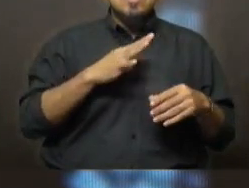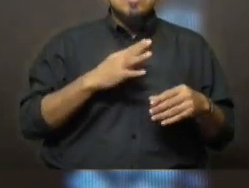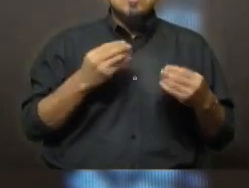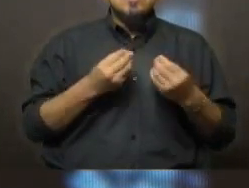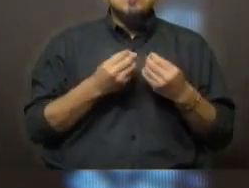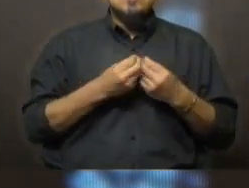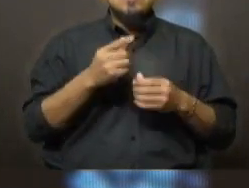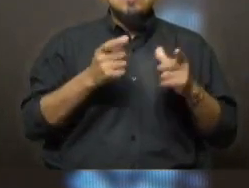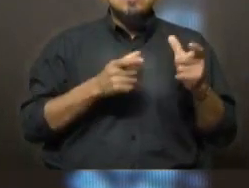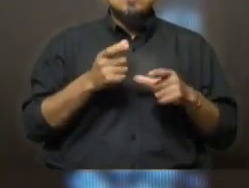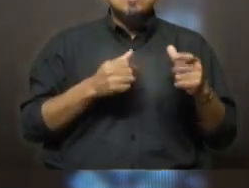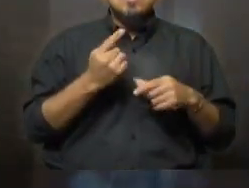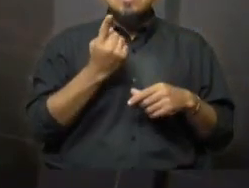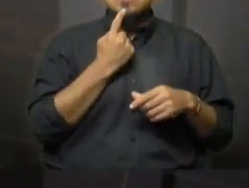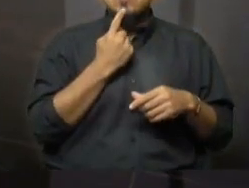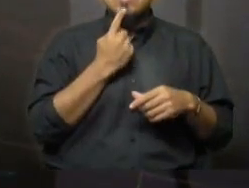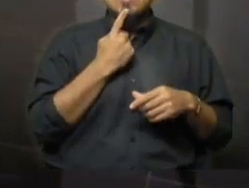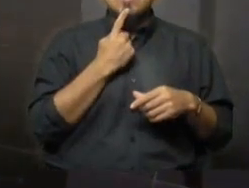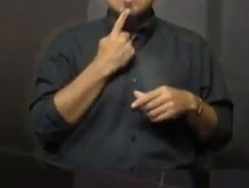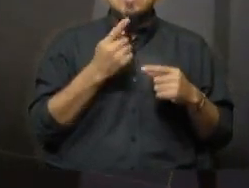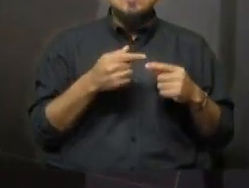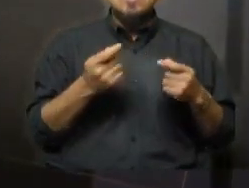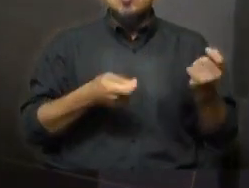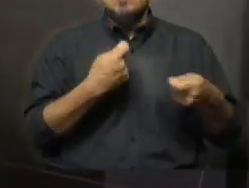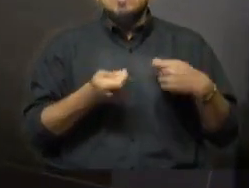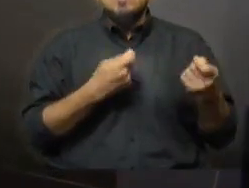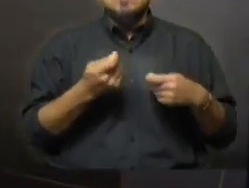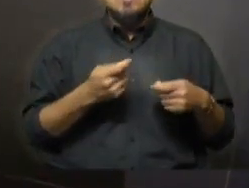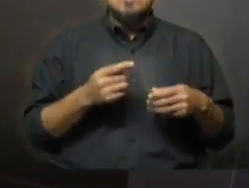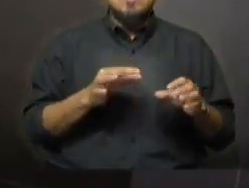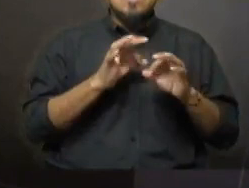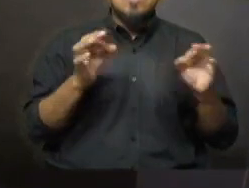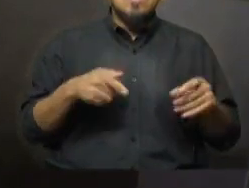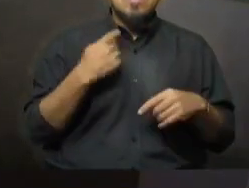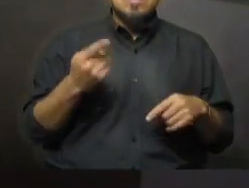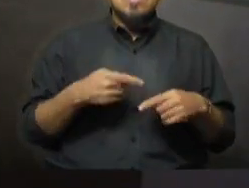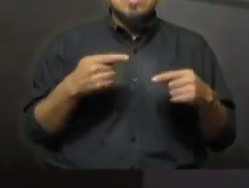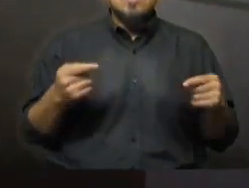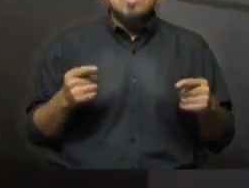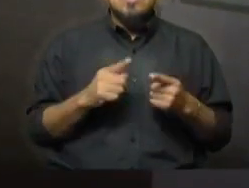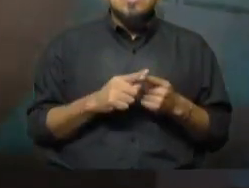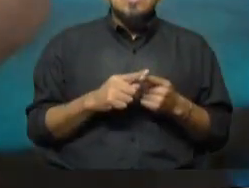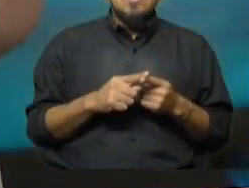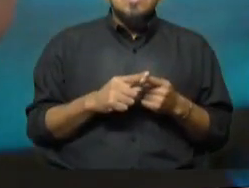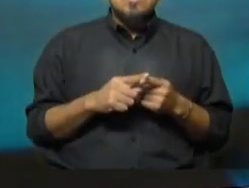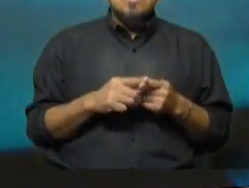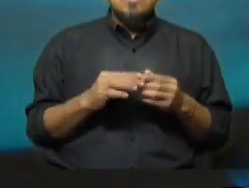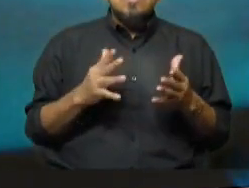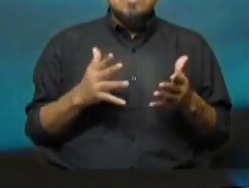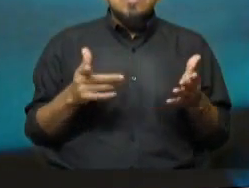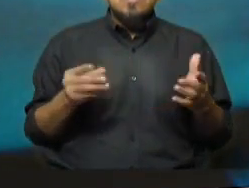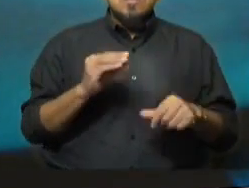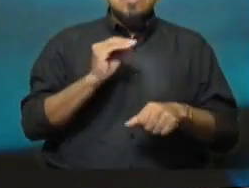otros ámbitos, por ejemplo, de la política, del área comercial o de otros. ¿En qué rubros culturales